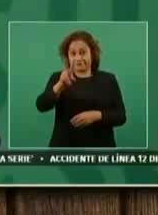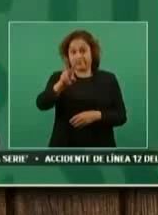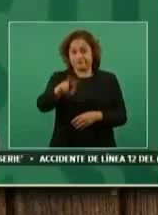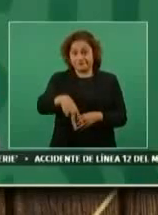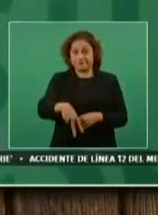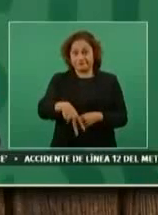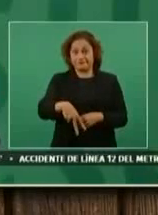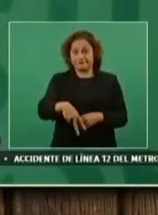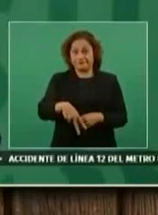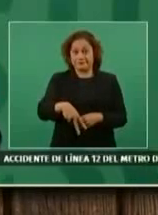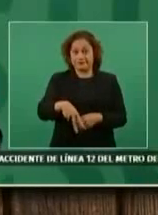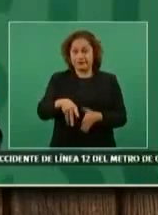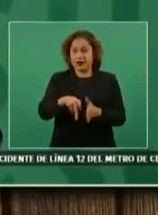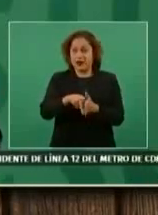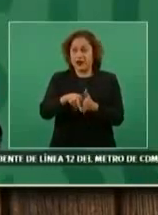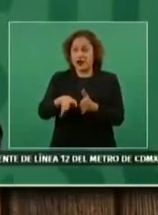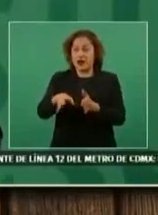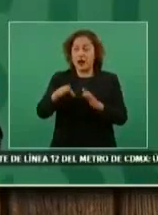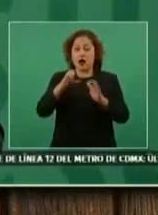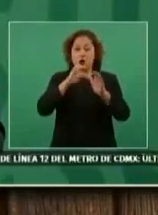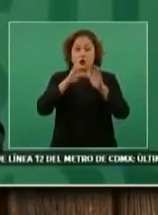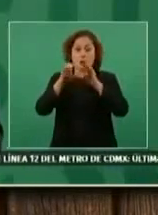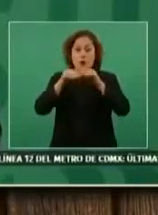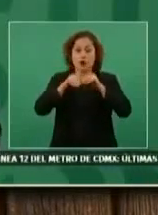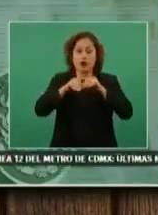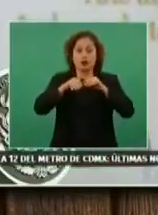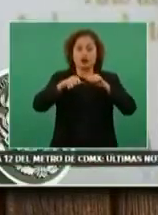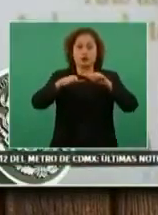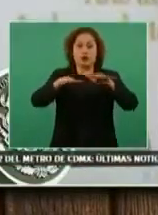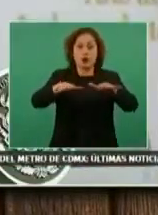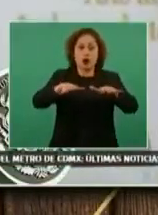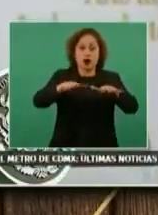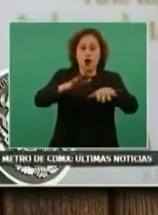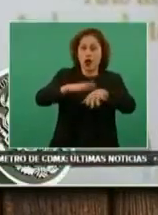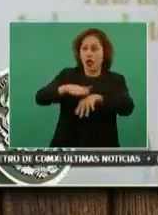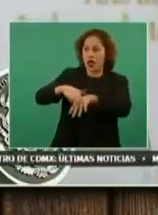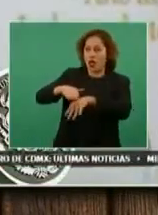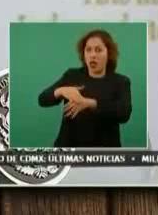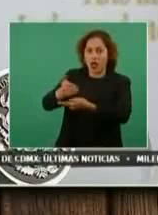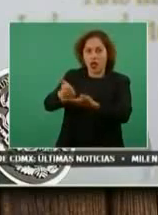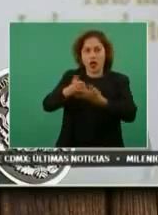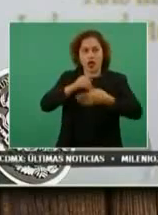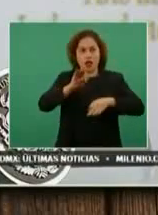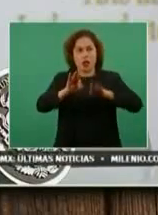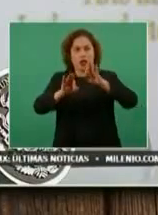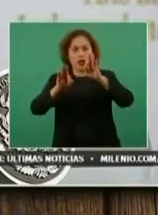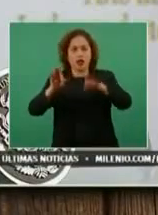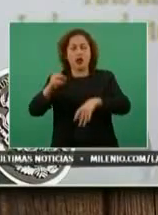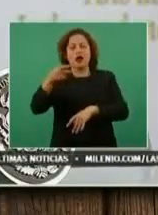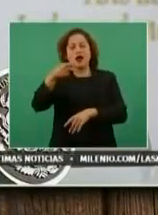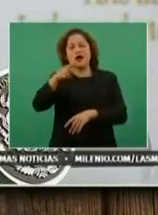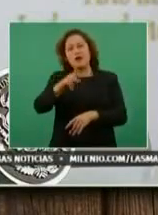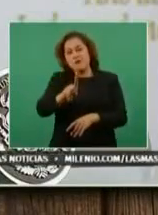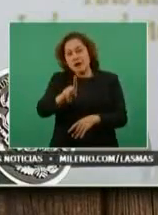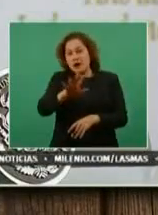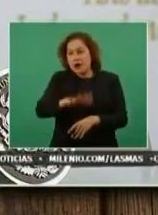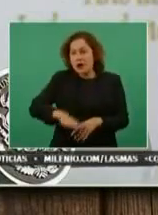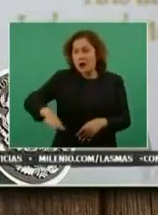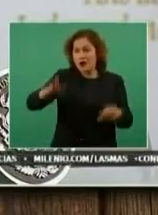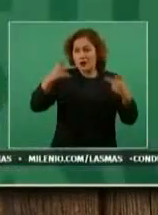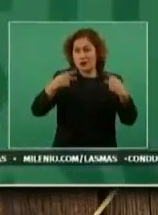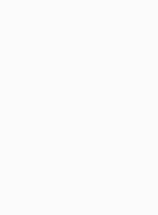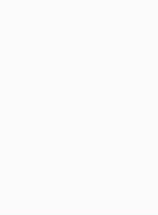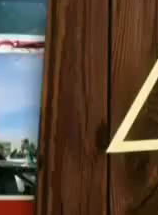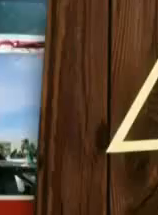hablo? Ya entendí. Asegura que la lanzada de los medios en su contra no ha logrado hacer que el pueblo salga a protestar en contra de él. Frénate